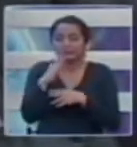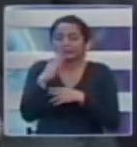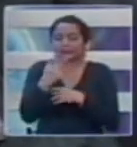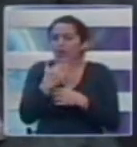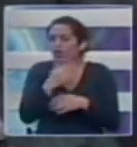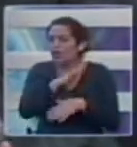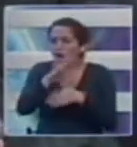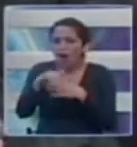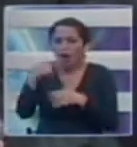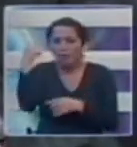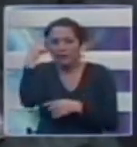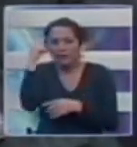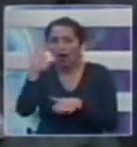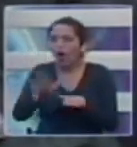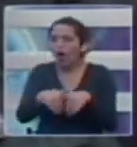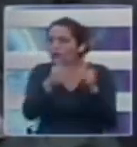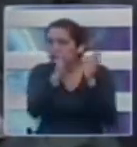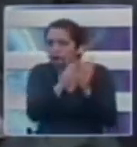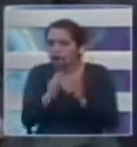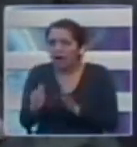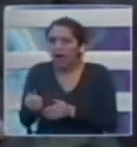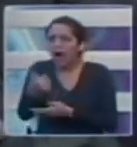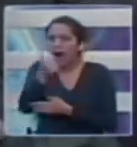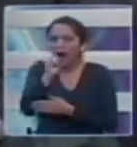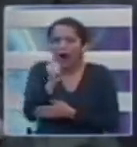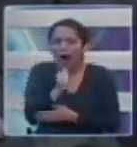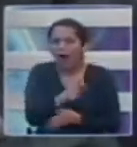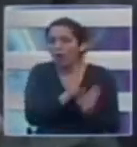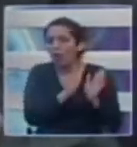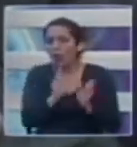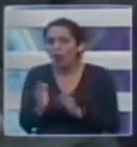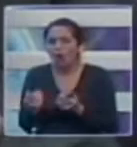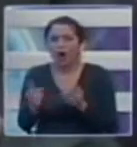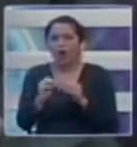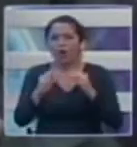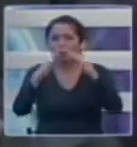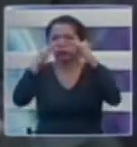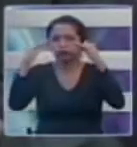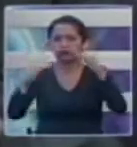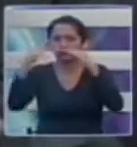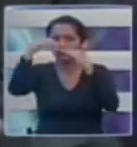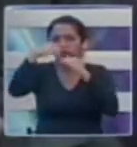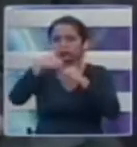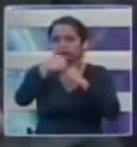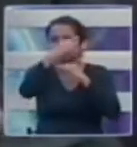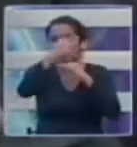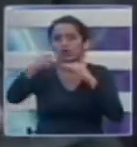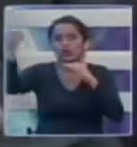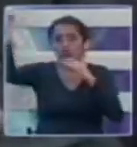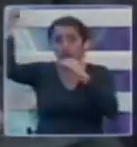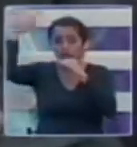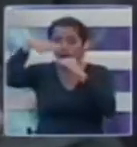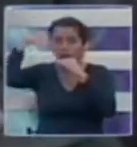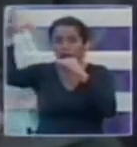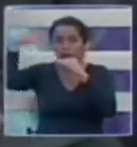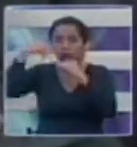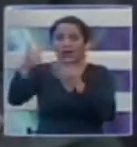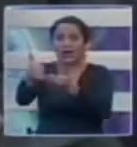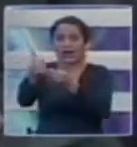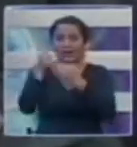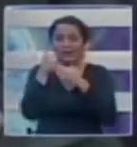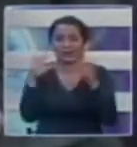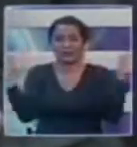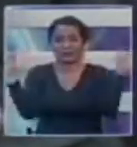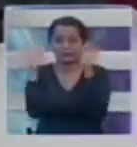calentamiento del agua, el uso de paneles solares, edificios antisísmicos, el uso más de la